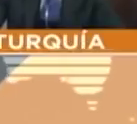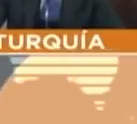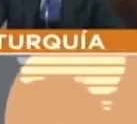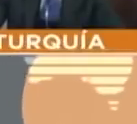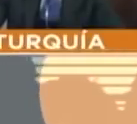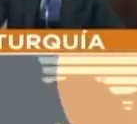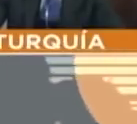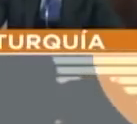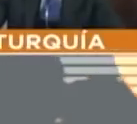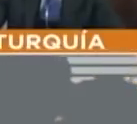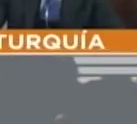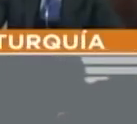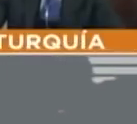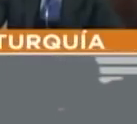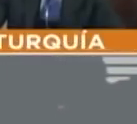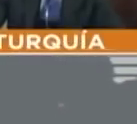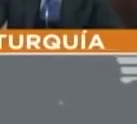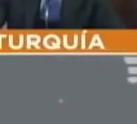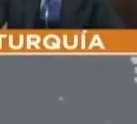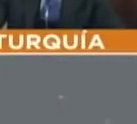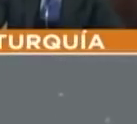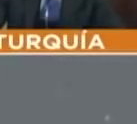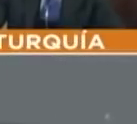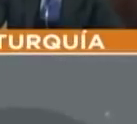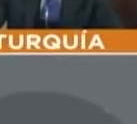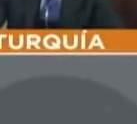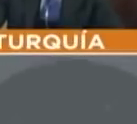¿Estás en Ankara o estás en Estambul?